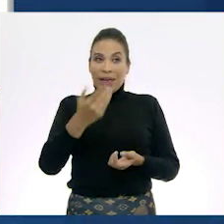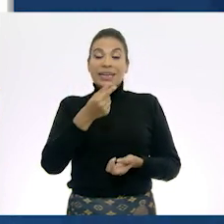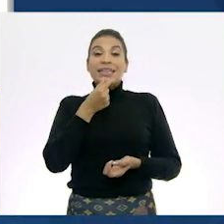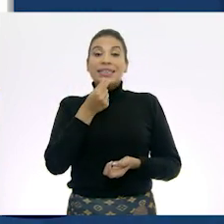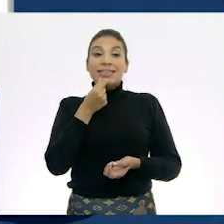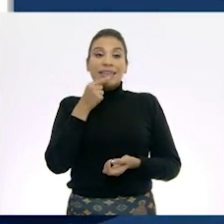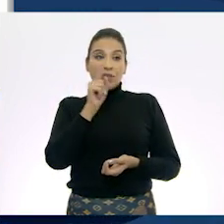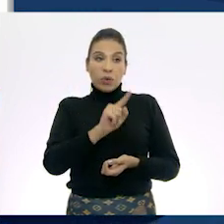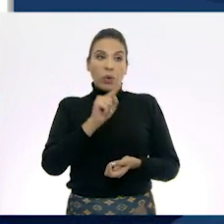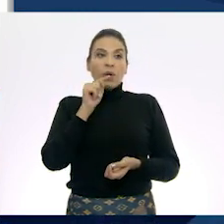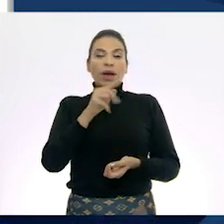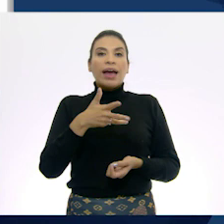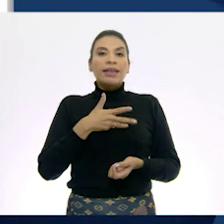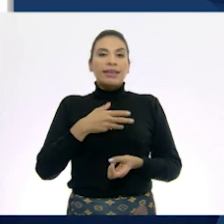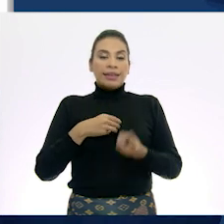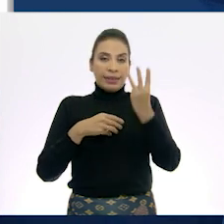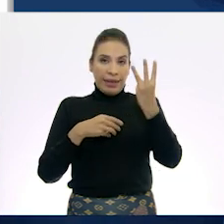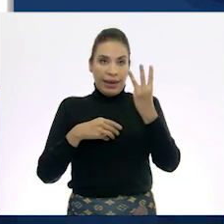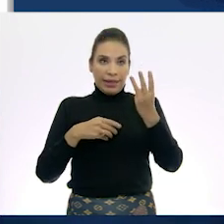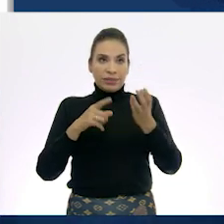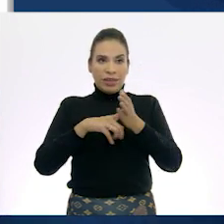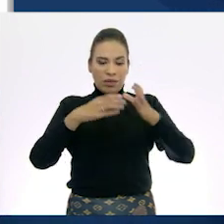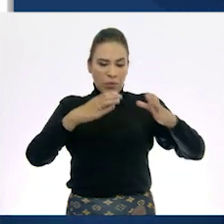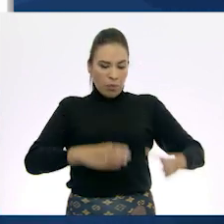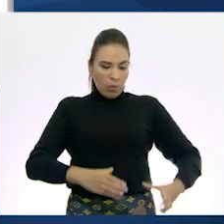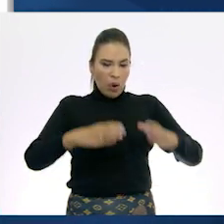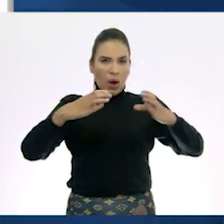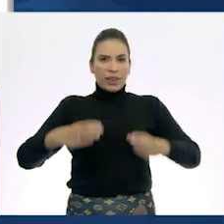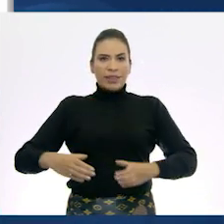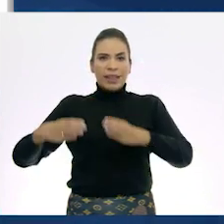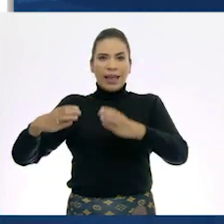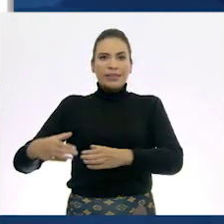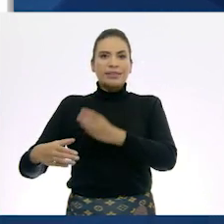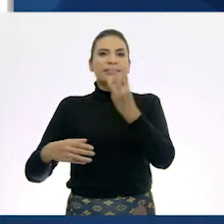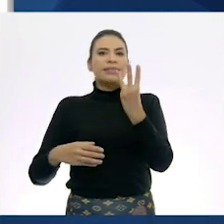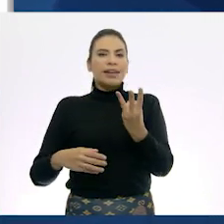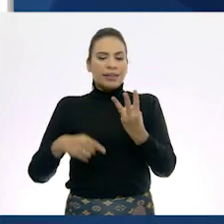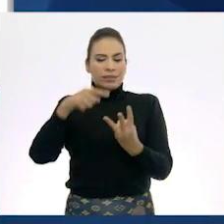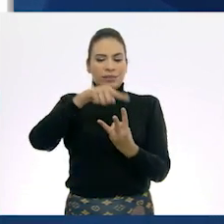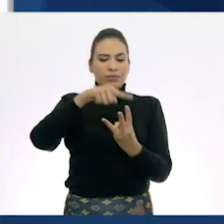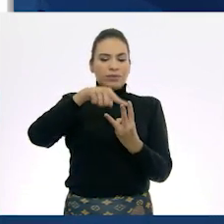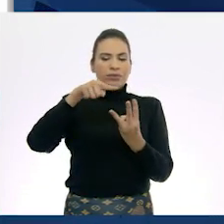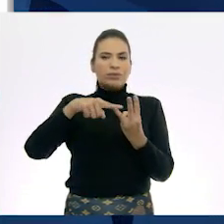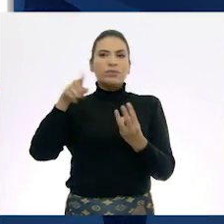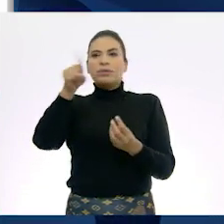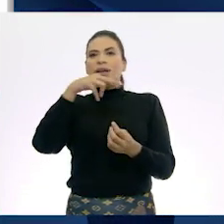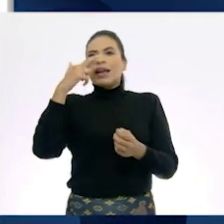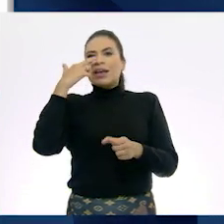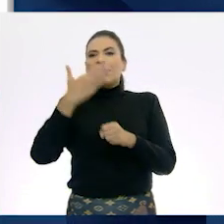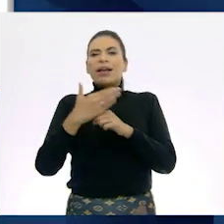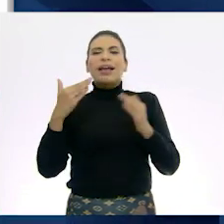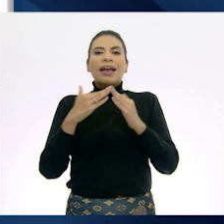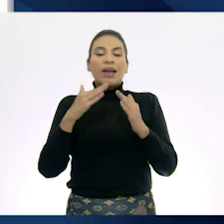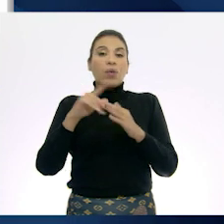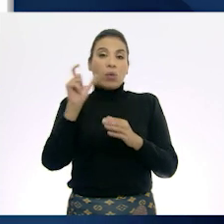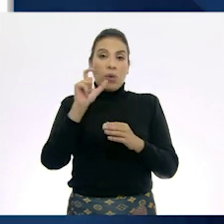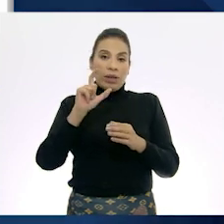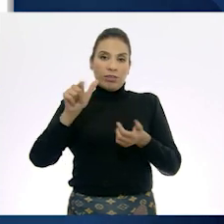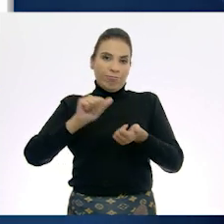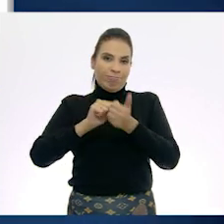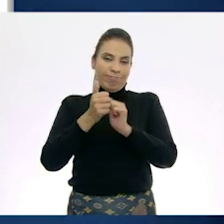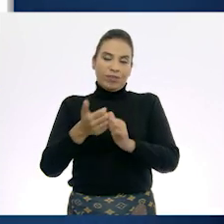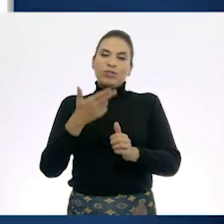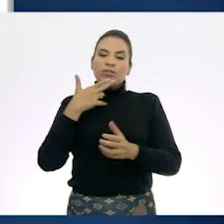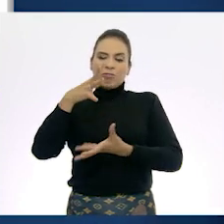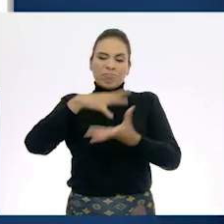niño que está con 3 botecitos. ¿Cuál crees que sea la responsabilidad que tengan nuestros estudiantes en casa una vez que ya se convierten